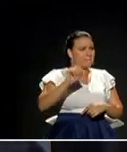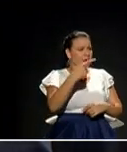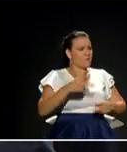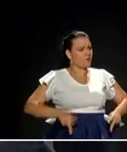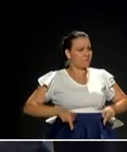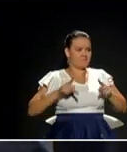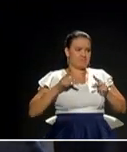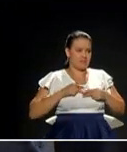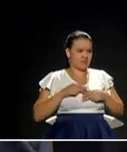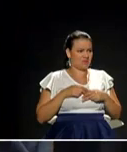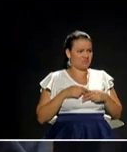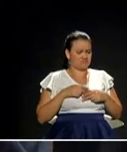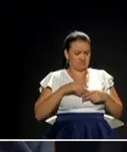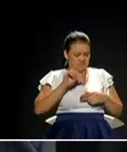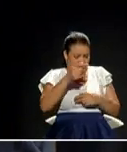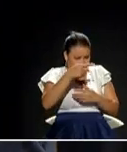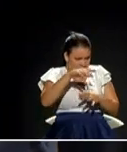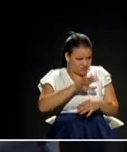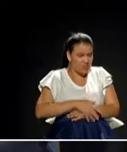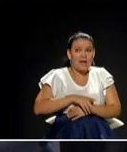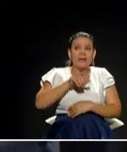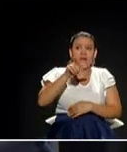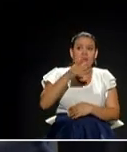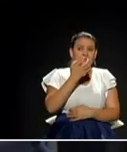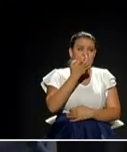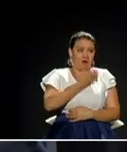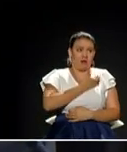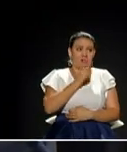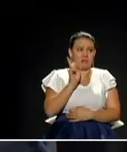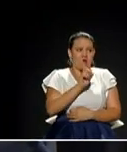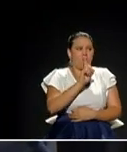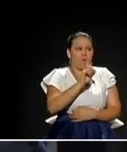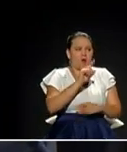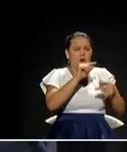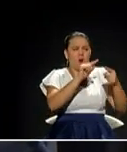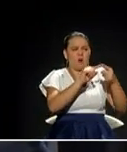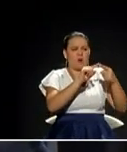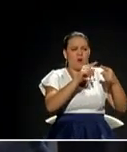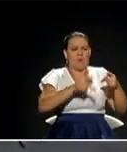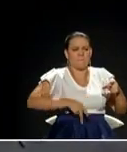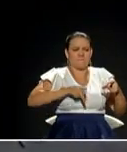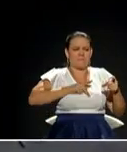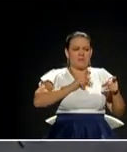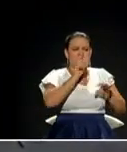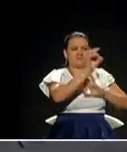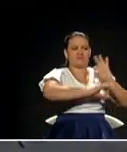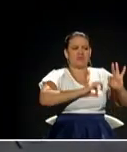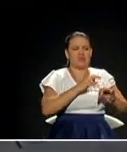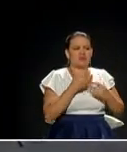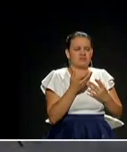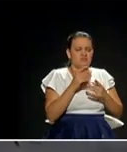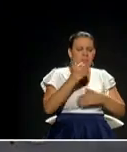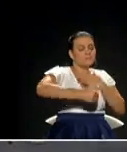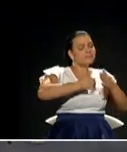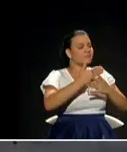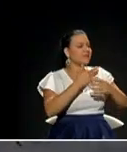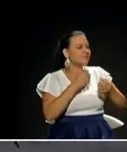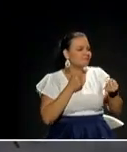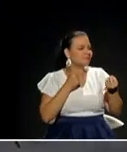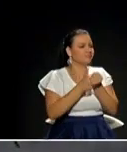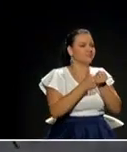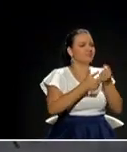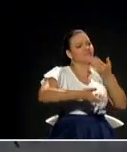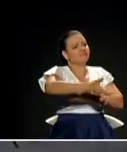encima de la propiedad y un mandatario tendrá que enfocarse en reforzar ese discurso de tal manera pues que podamos también construir una nueva forma de